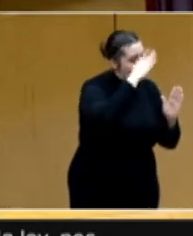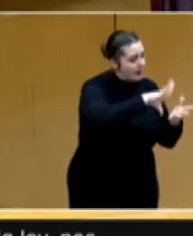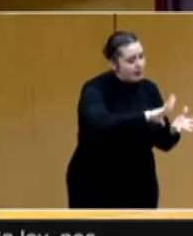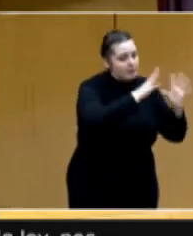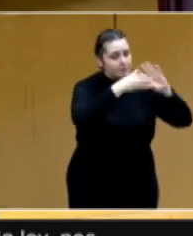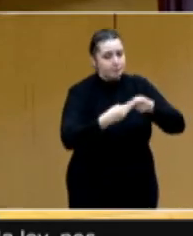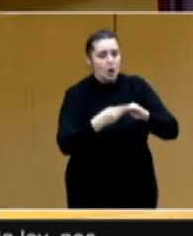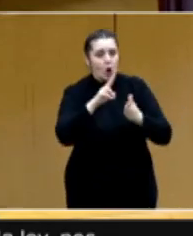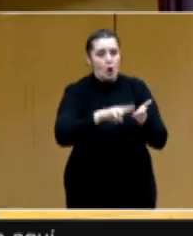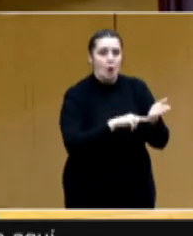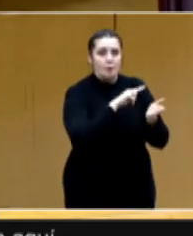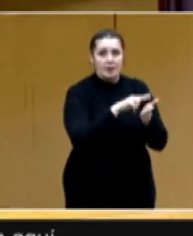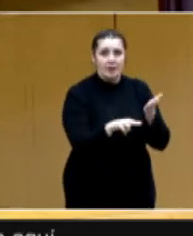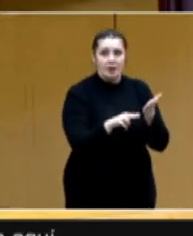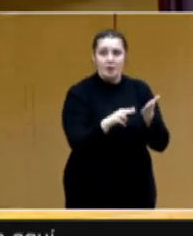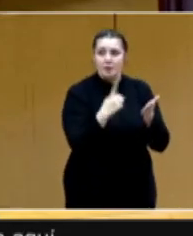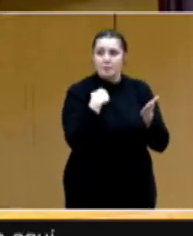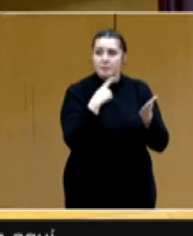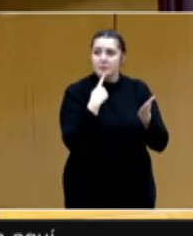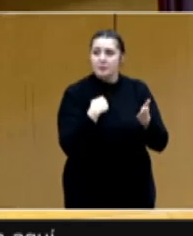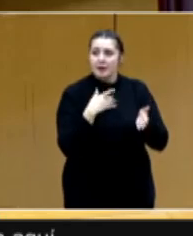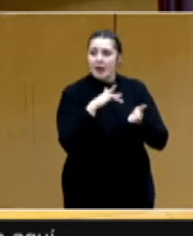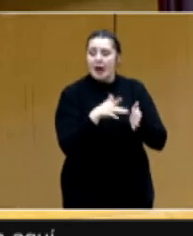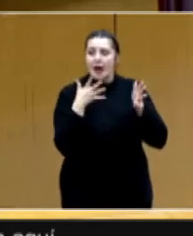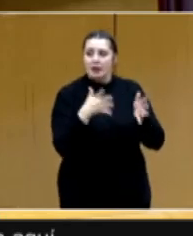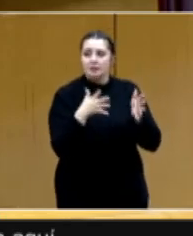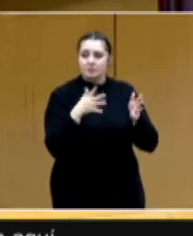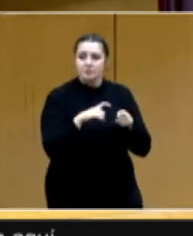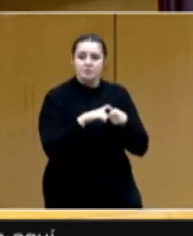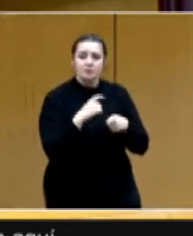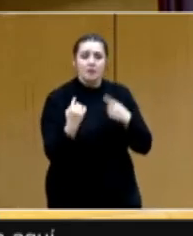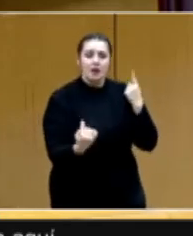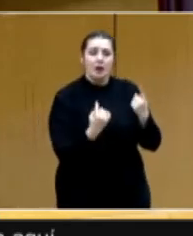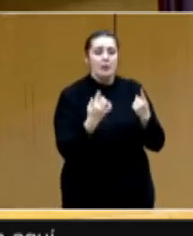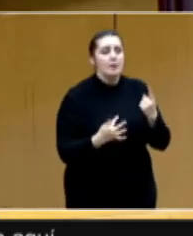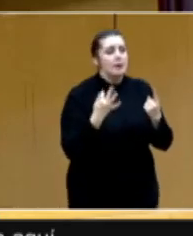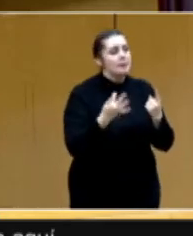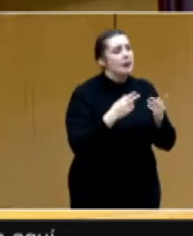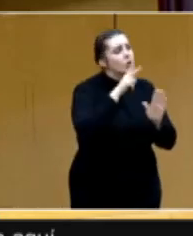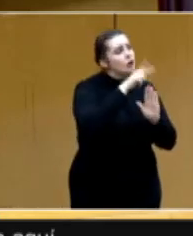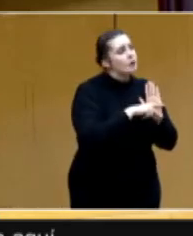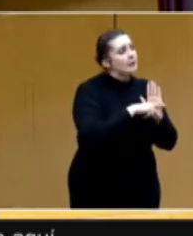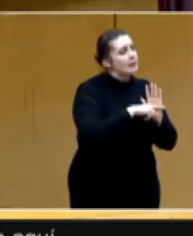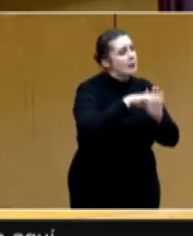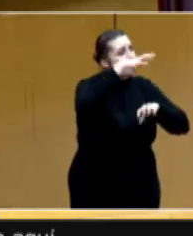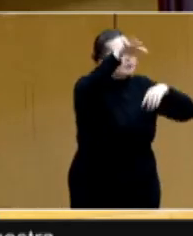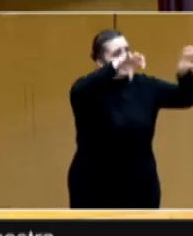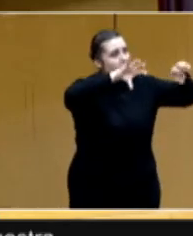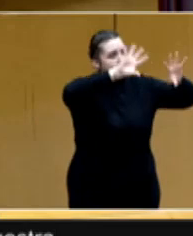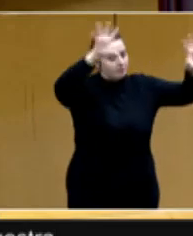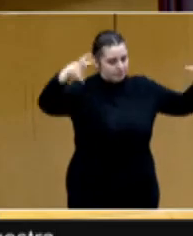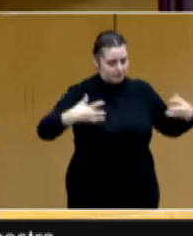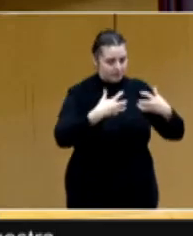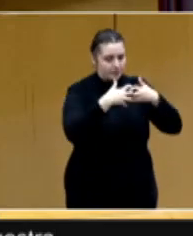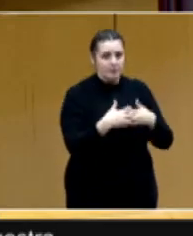convención y nos hicieron la recomendación de adaptar algunos aspectos Y de compilar esa normativa dispersa y de ahí que tengamos una liporal